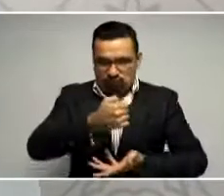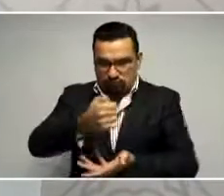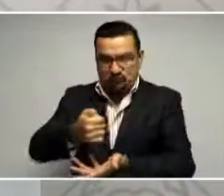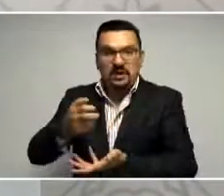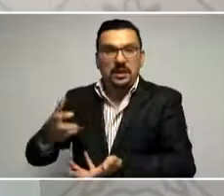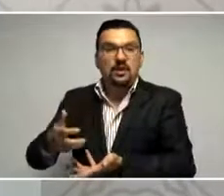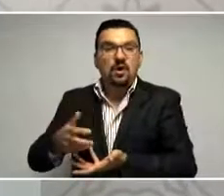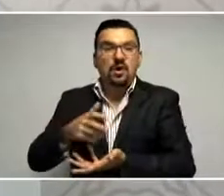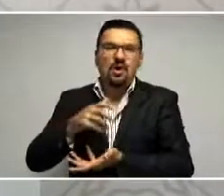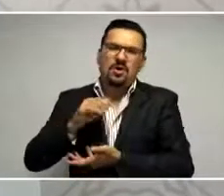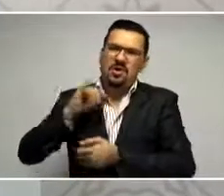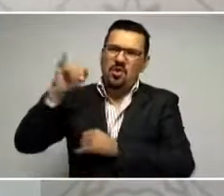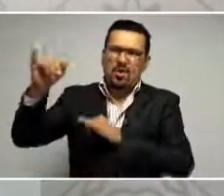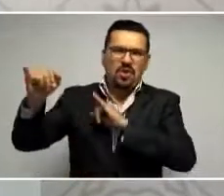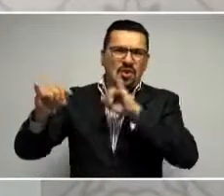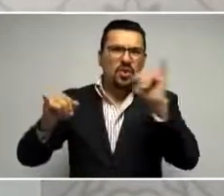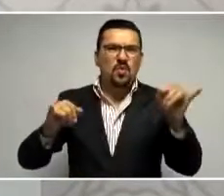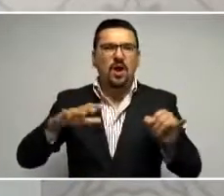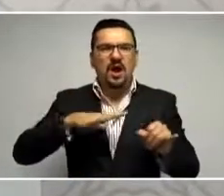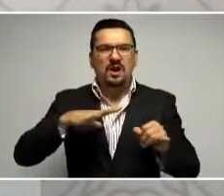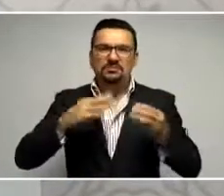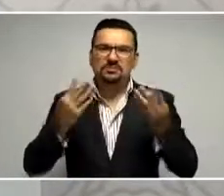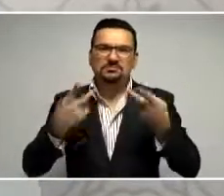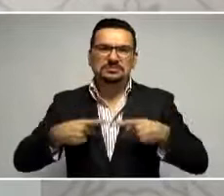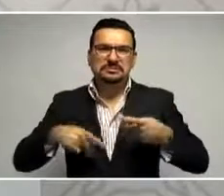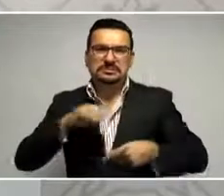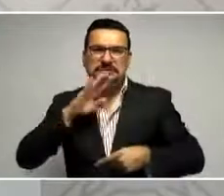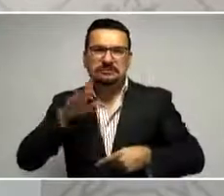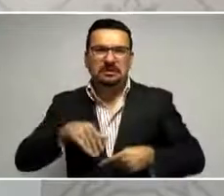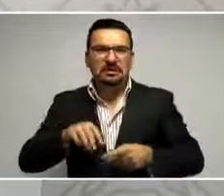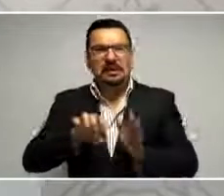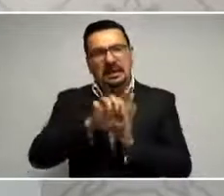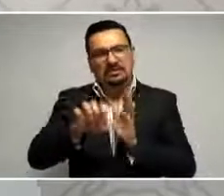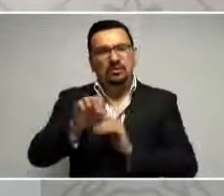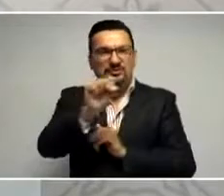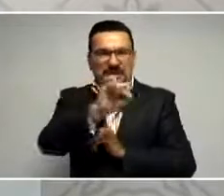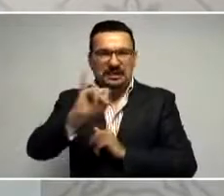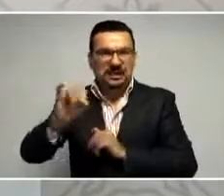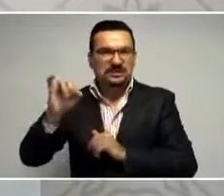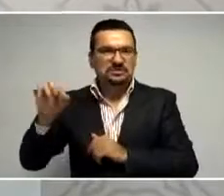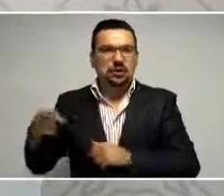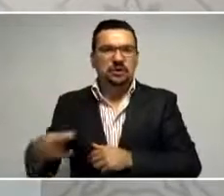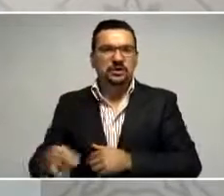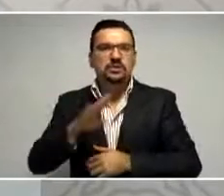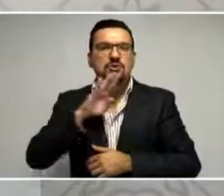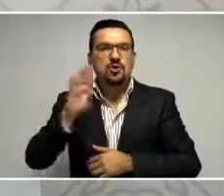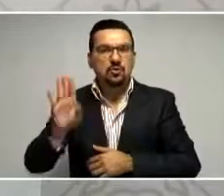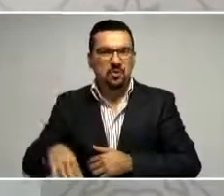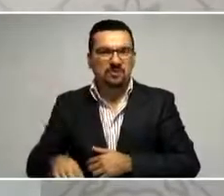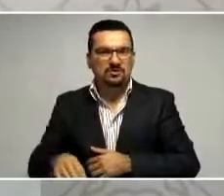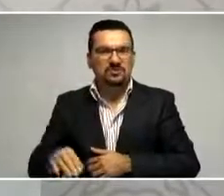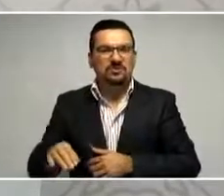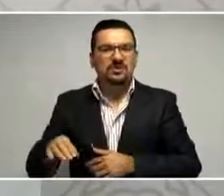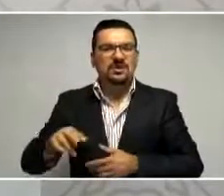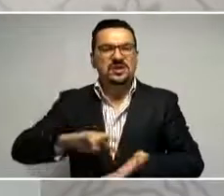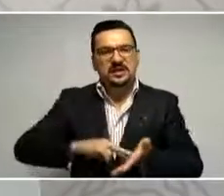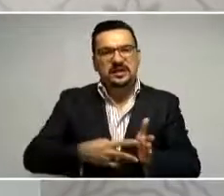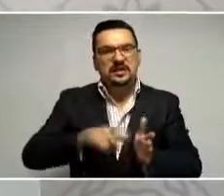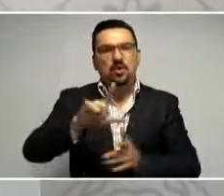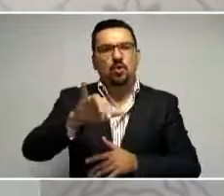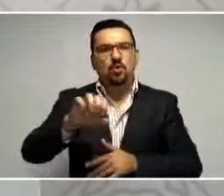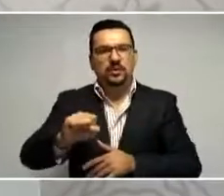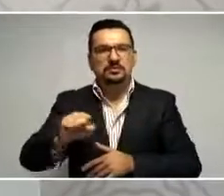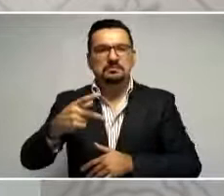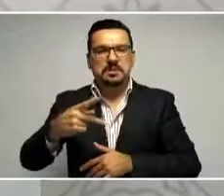en regiones de alta tasa de letalidad, como San Ignacio Río Muerto, Ingeniero Luis B. Sánchez, Miguel